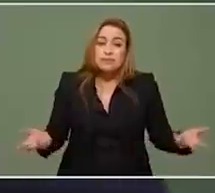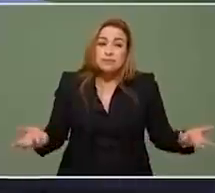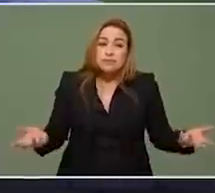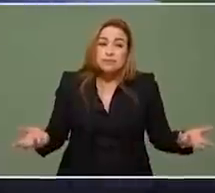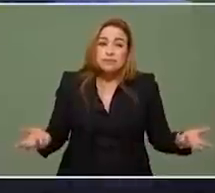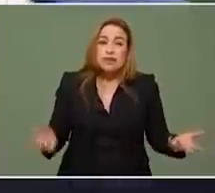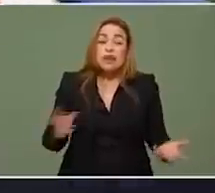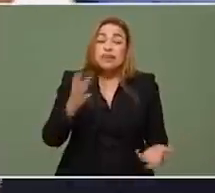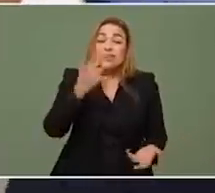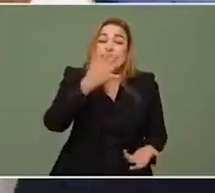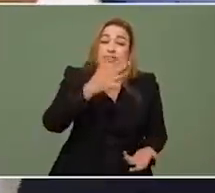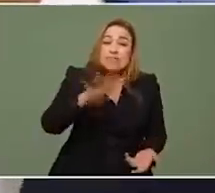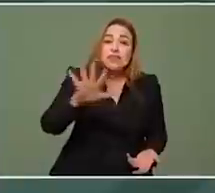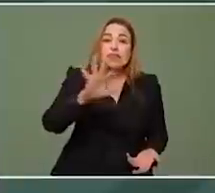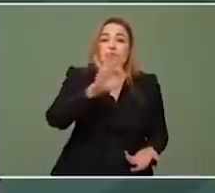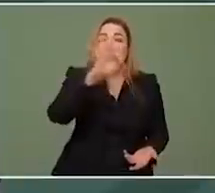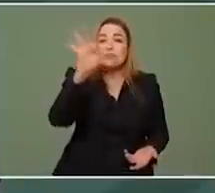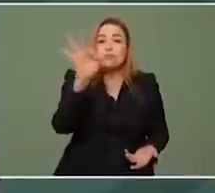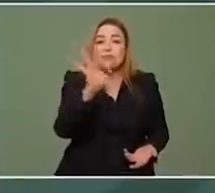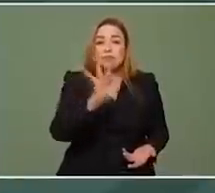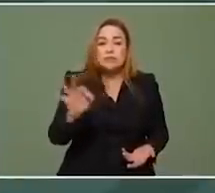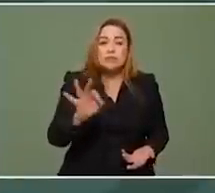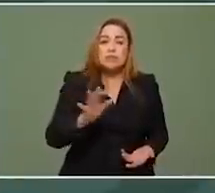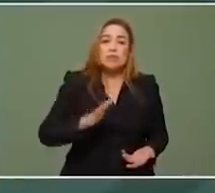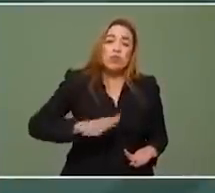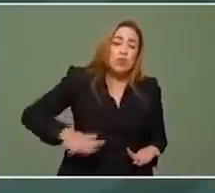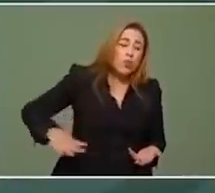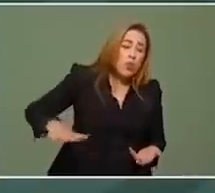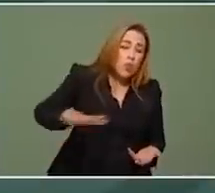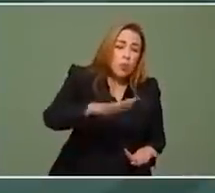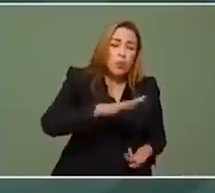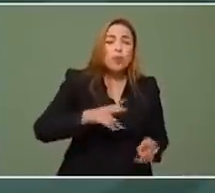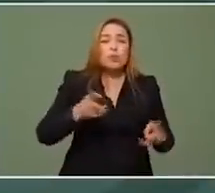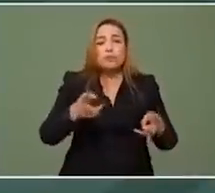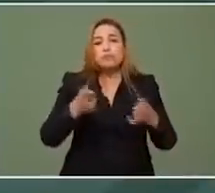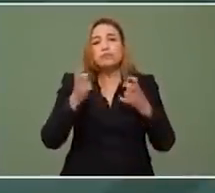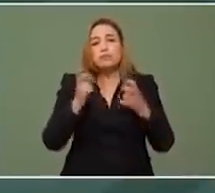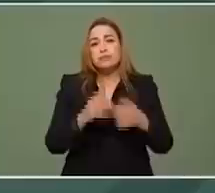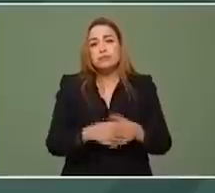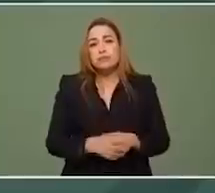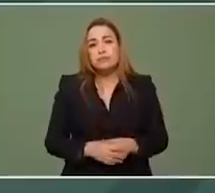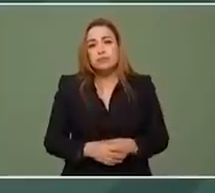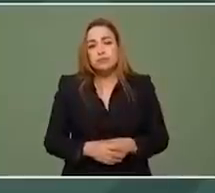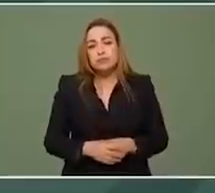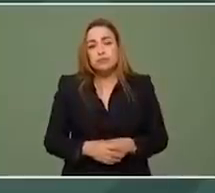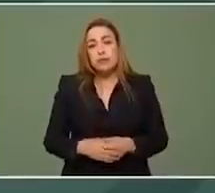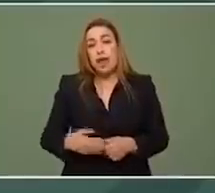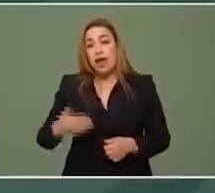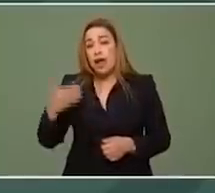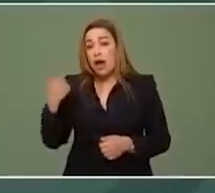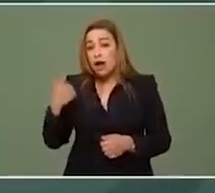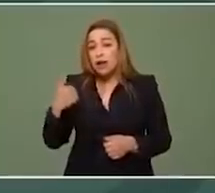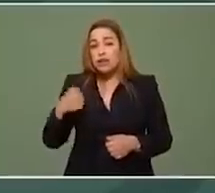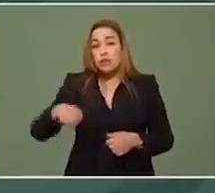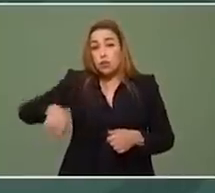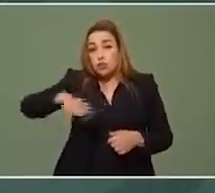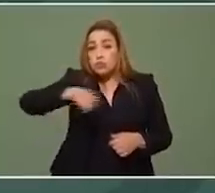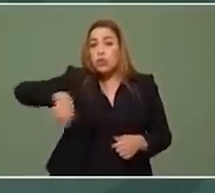el 10 por ciento de lo que se robaba cuando tomamos la decisión de